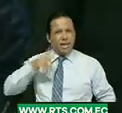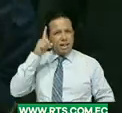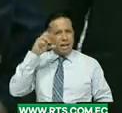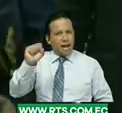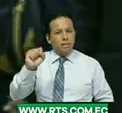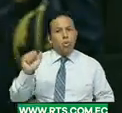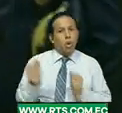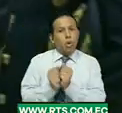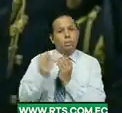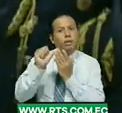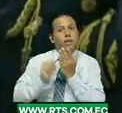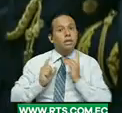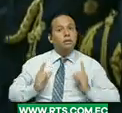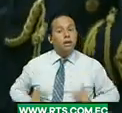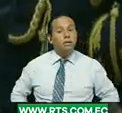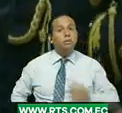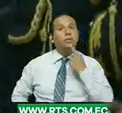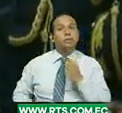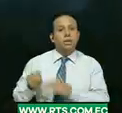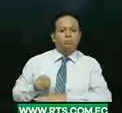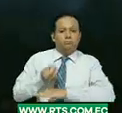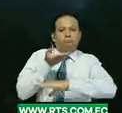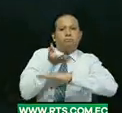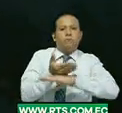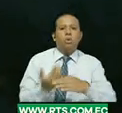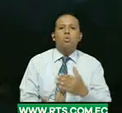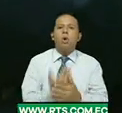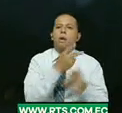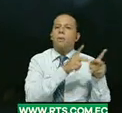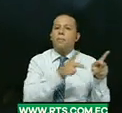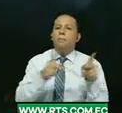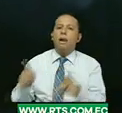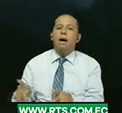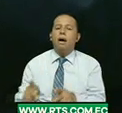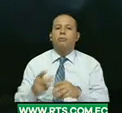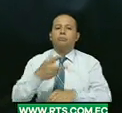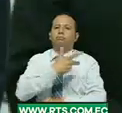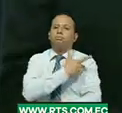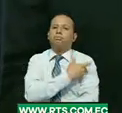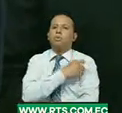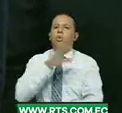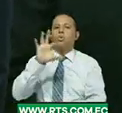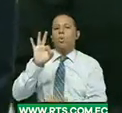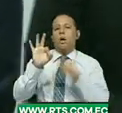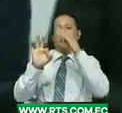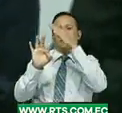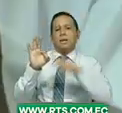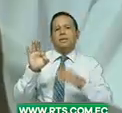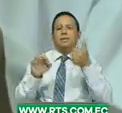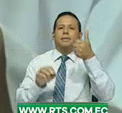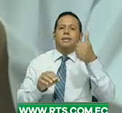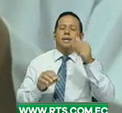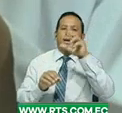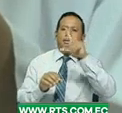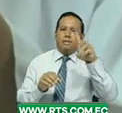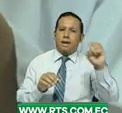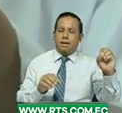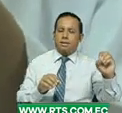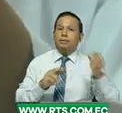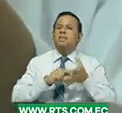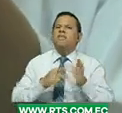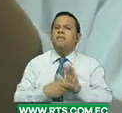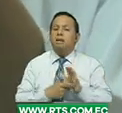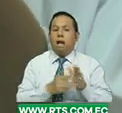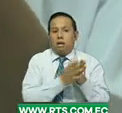Jimena Garzón, presentaron el plan de vacunación 900, en donde se plantea inmunizar a 9 millones de personas desde los 16 años en adelante en